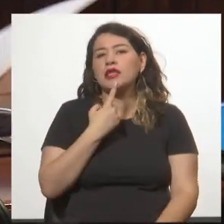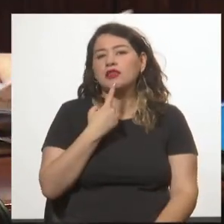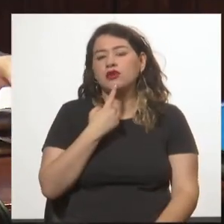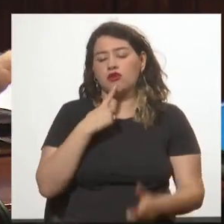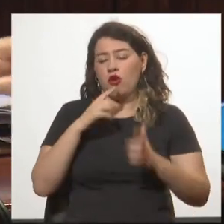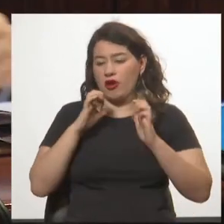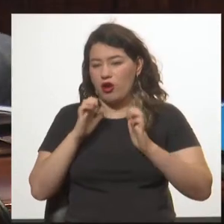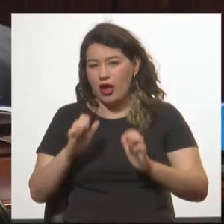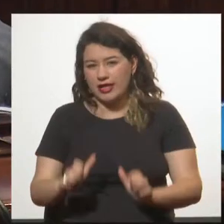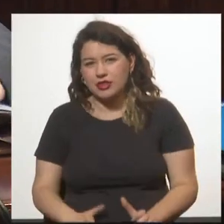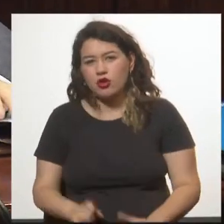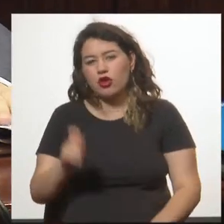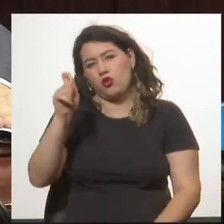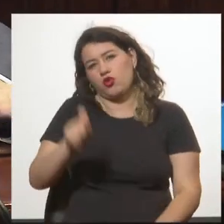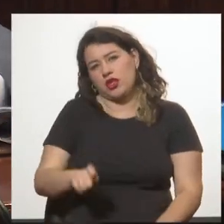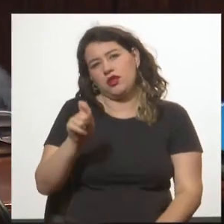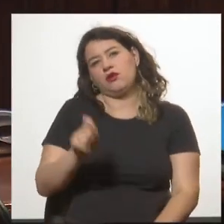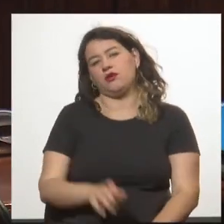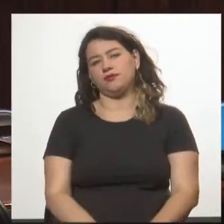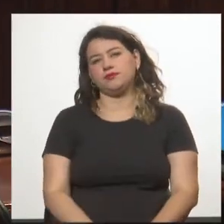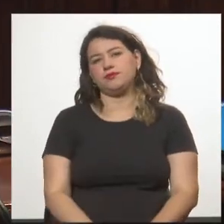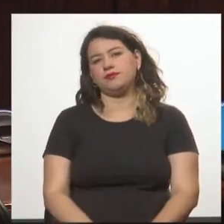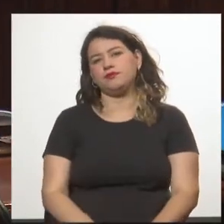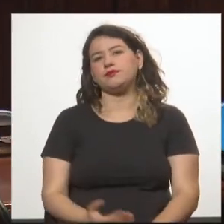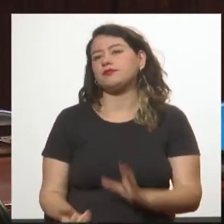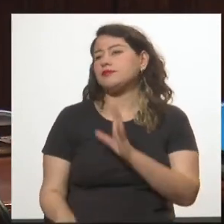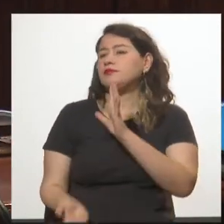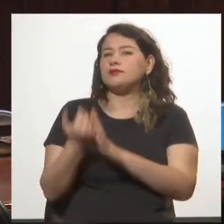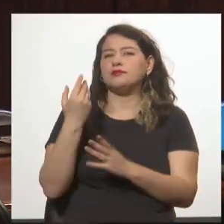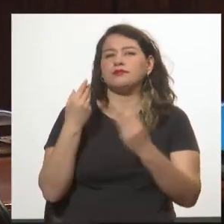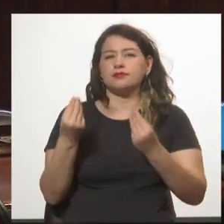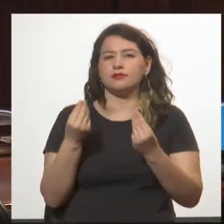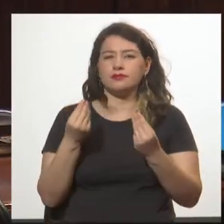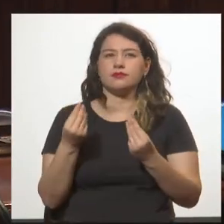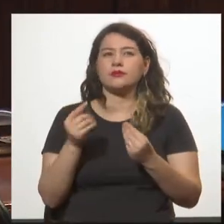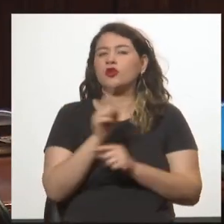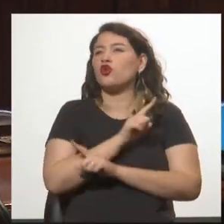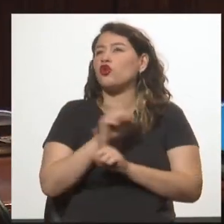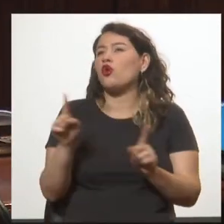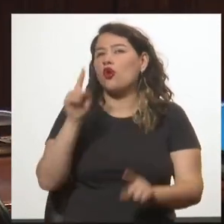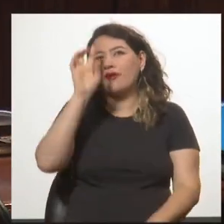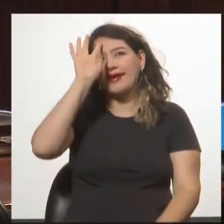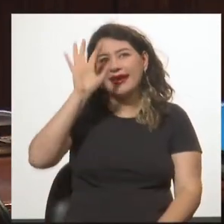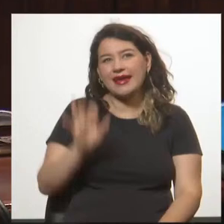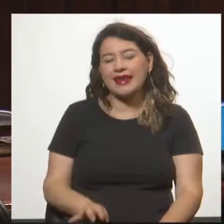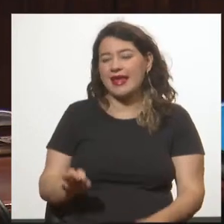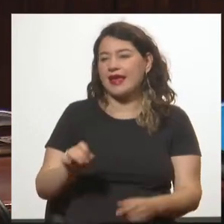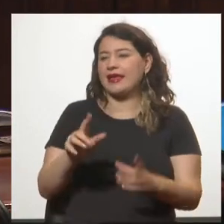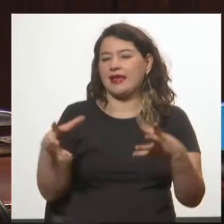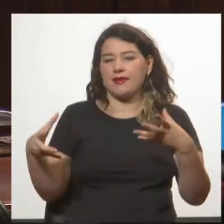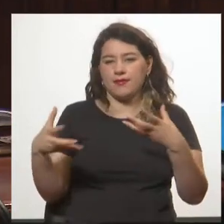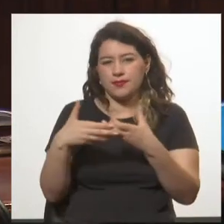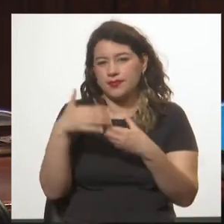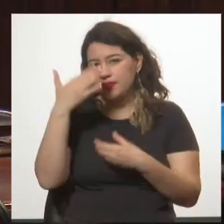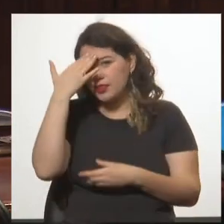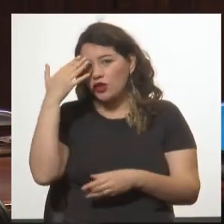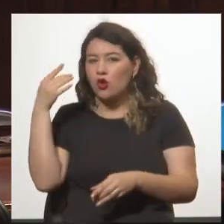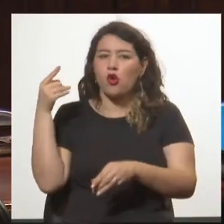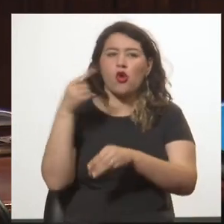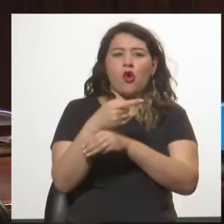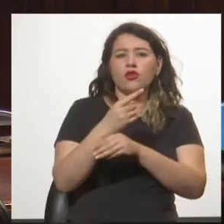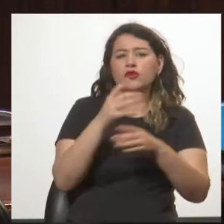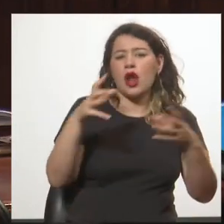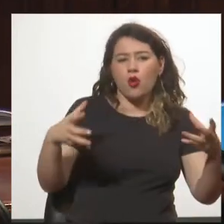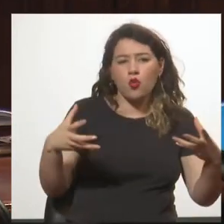ético jurídico lo nuevo es la desacreditación que se ensaya desde la oposición hacia un organismo de